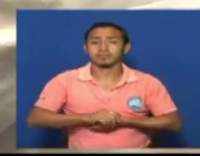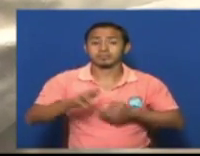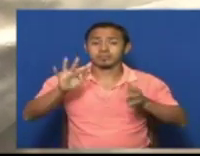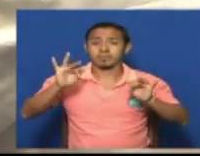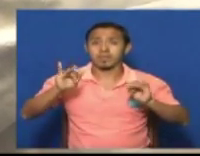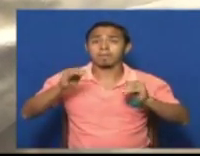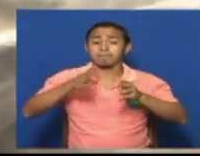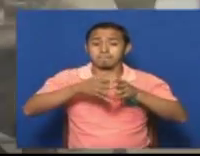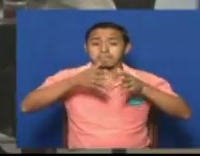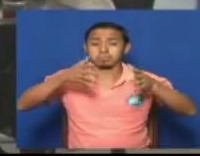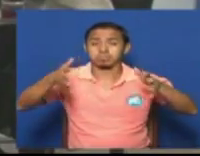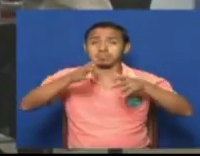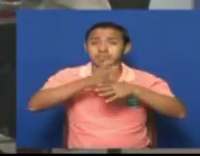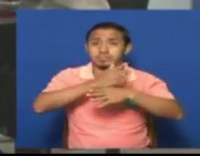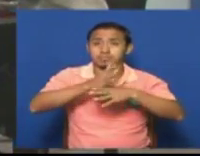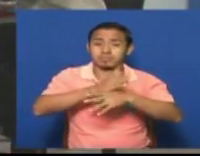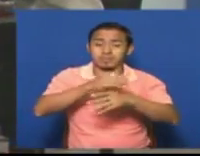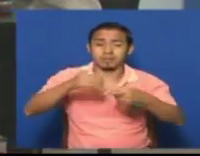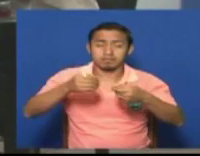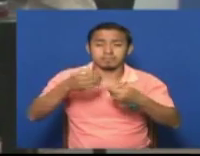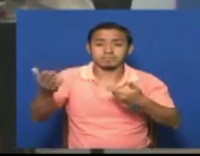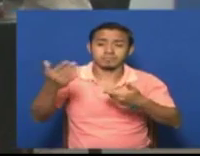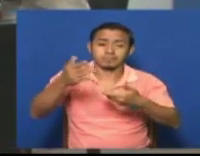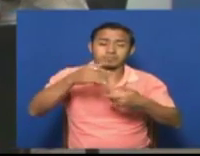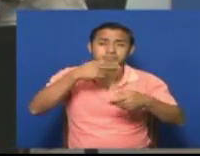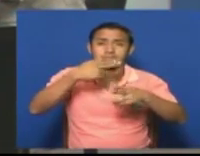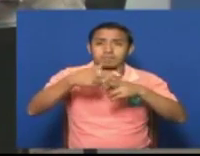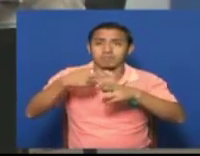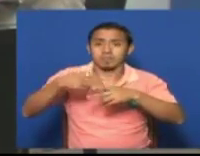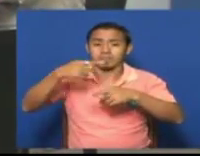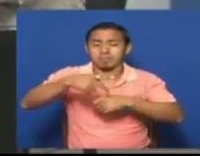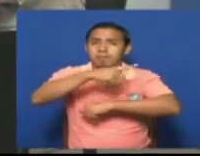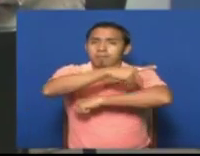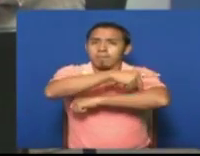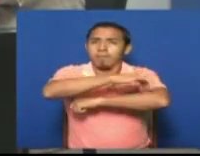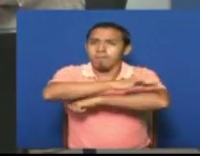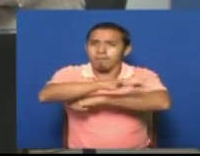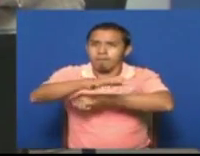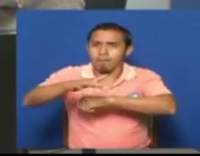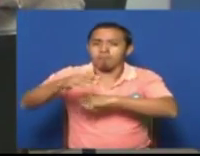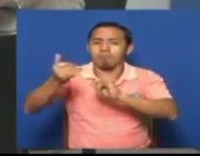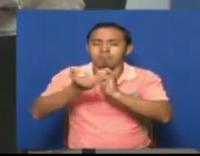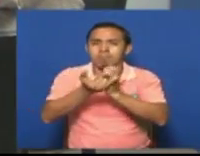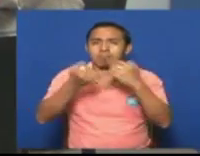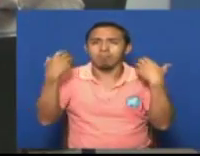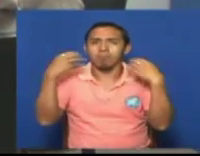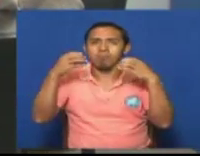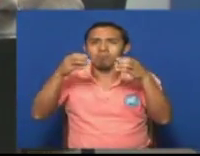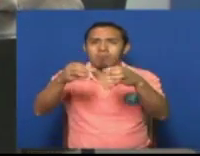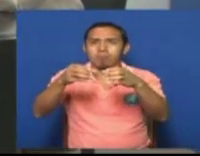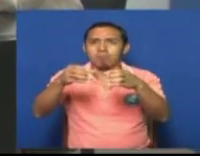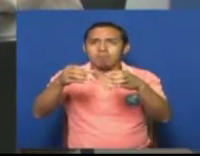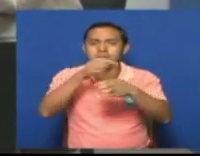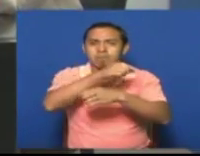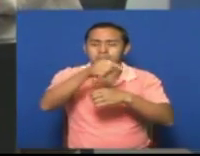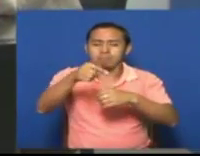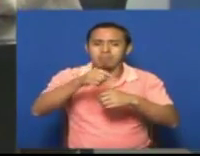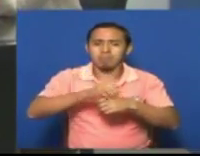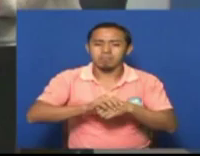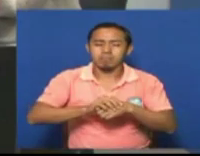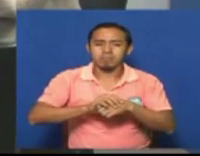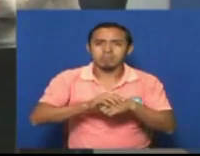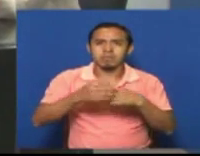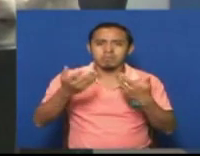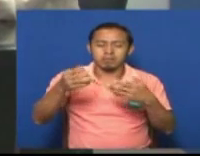masificado en los procesos de inscripción tanto en el pacífico como en el caribe a través de el consejo supremo